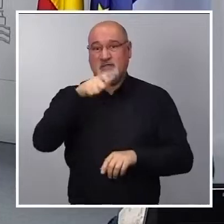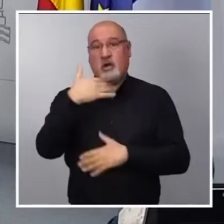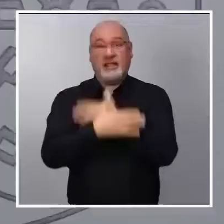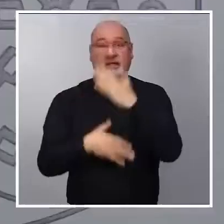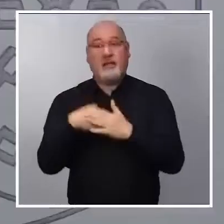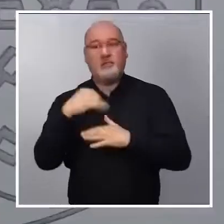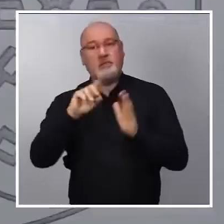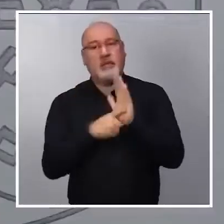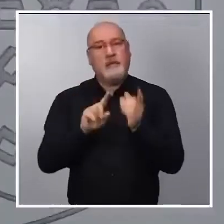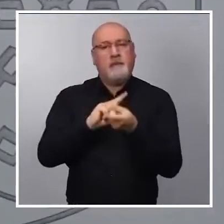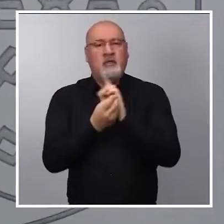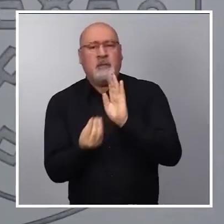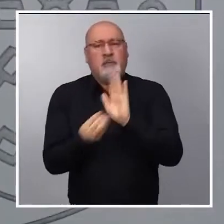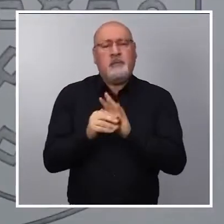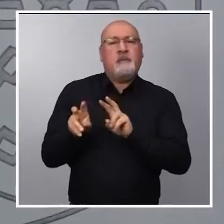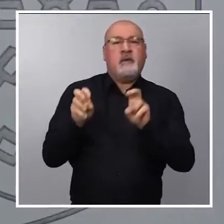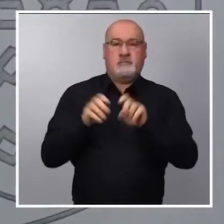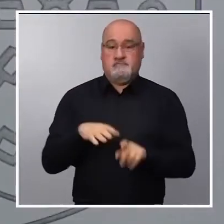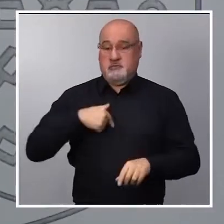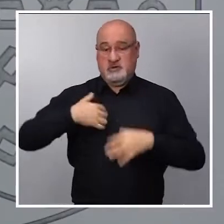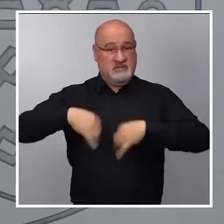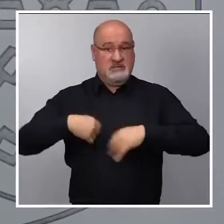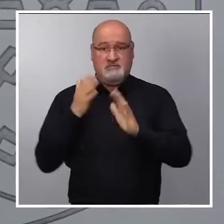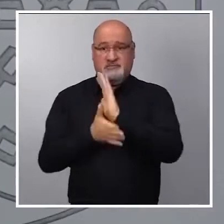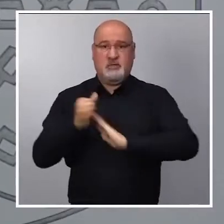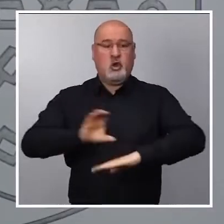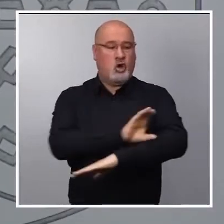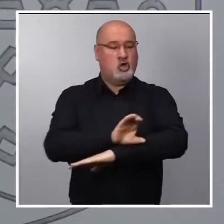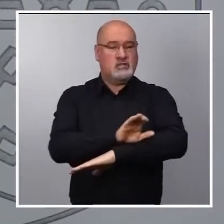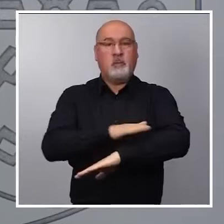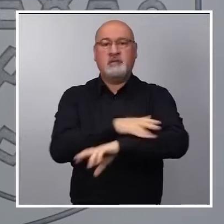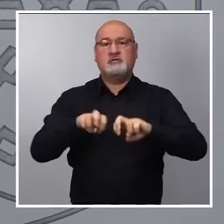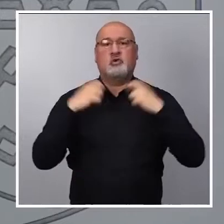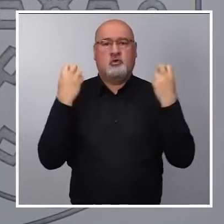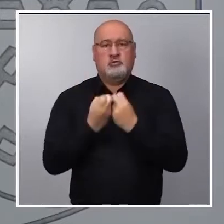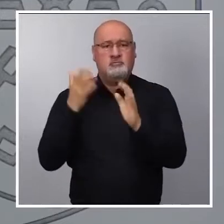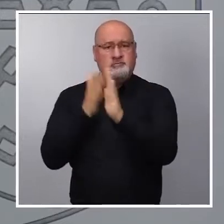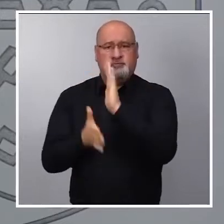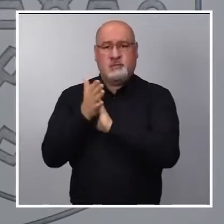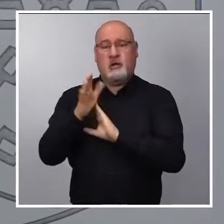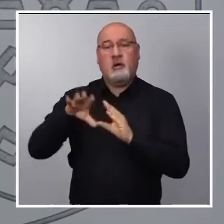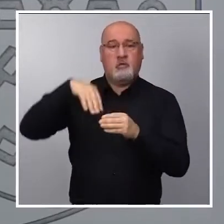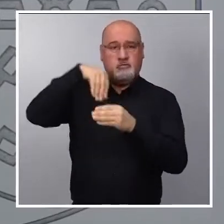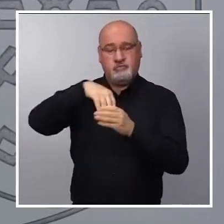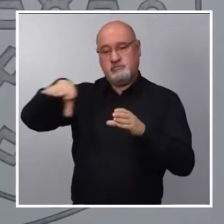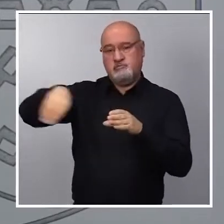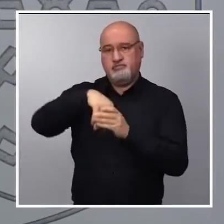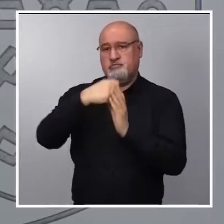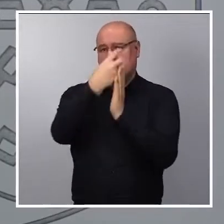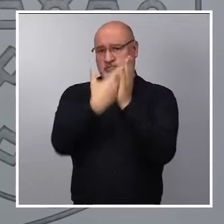Eu simplemente, o resto do Consello, vamos adjuntar como sempre nas referencias, pero sí